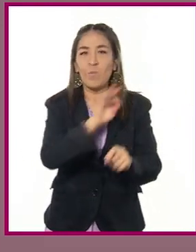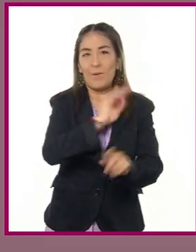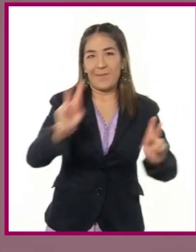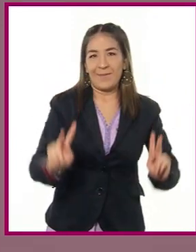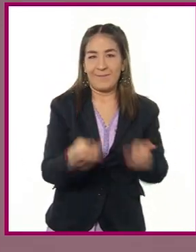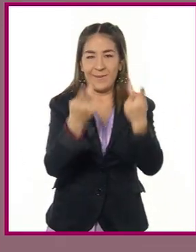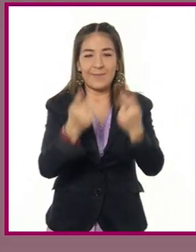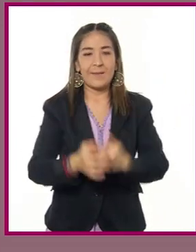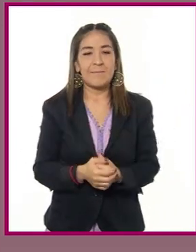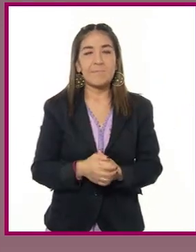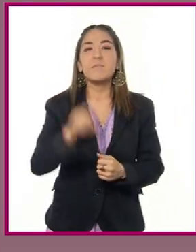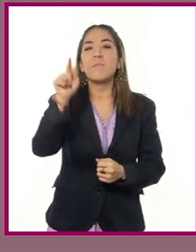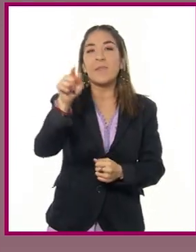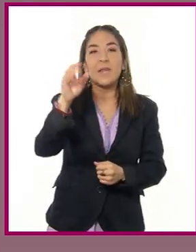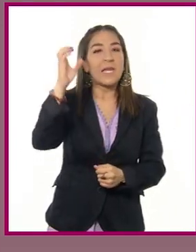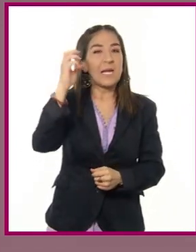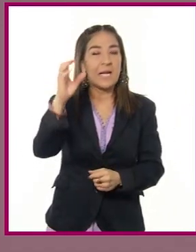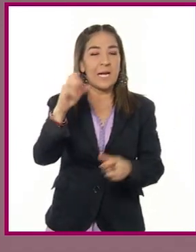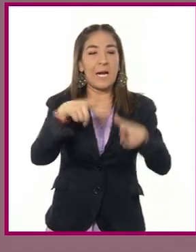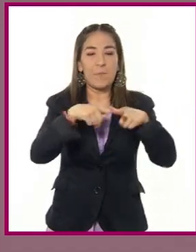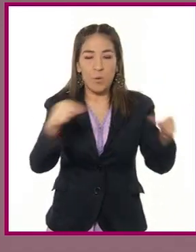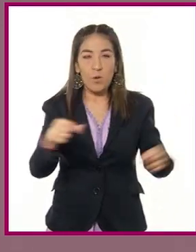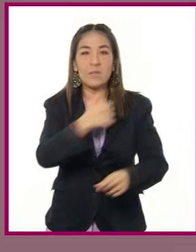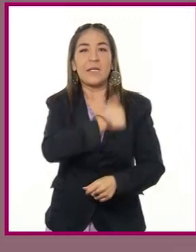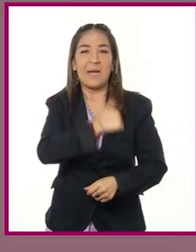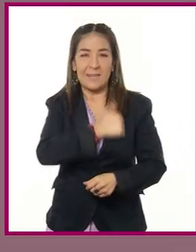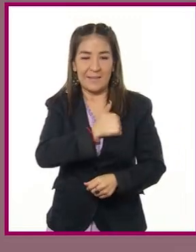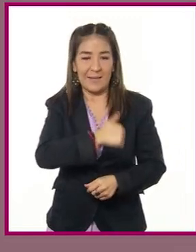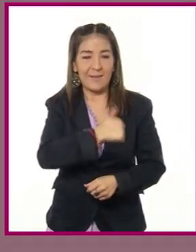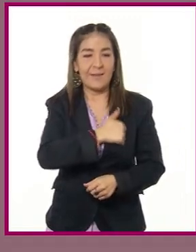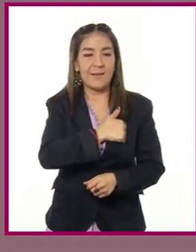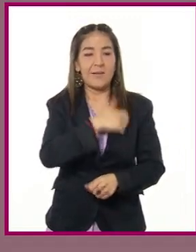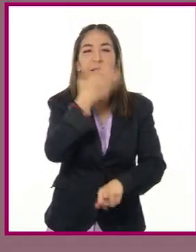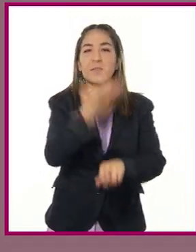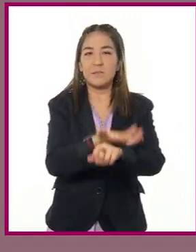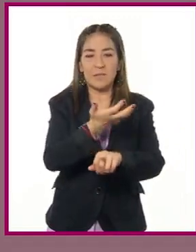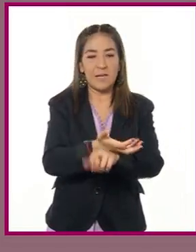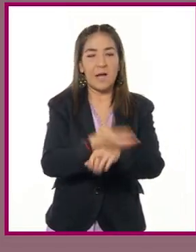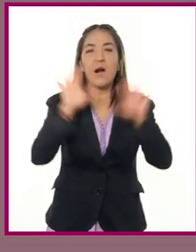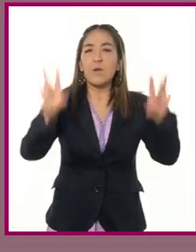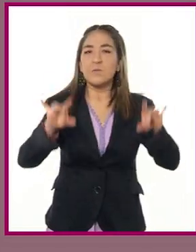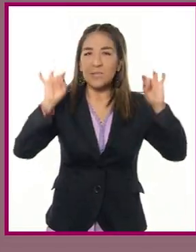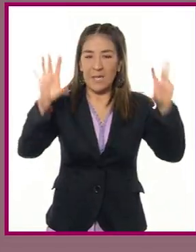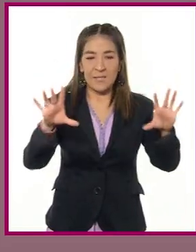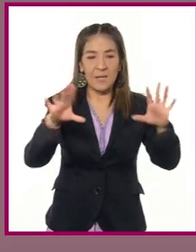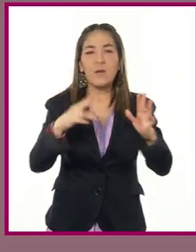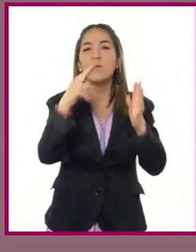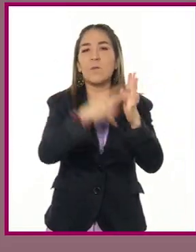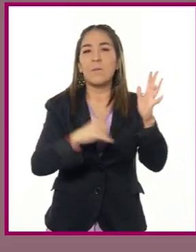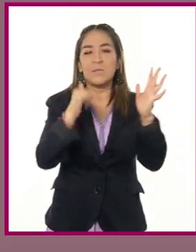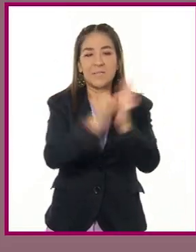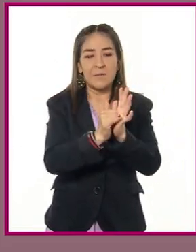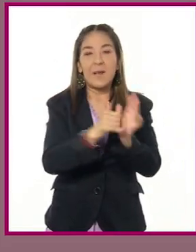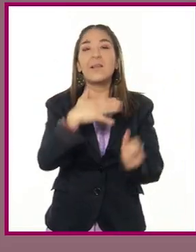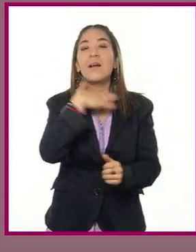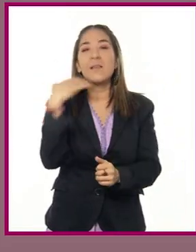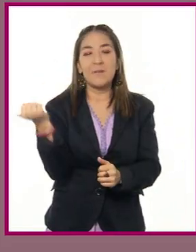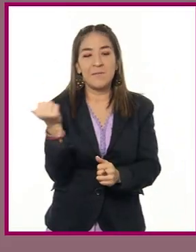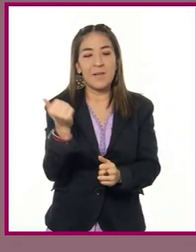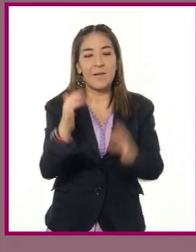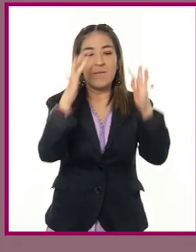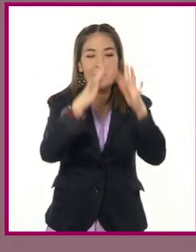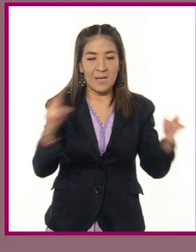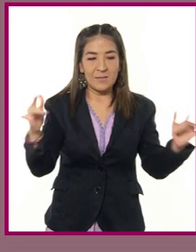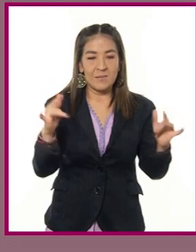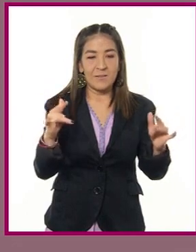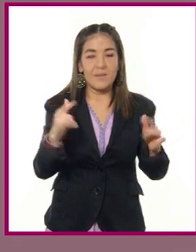se encuentran Japón, Canadá, Estados Unidos de América, Australia, Nueva Zelanda, Alemania, Francia